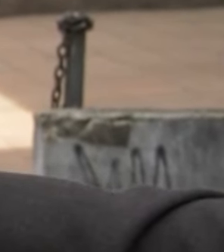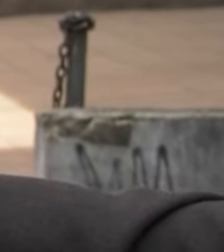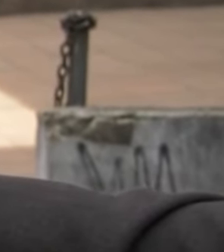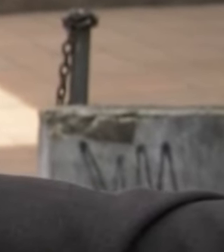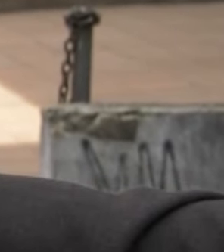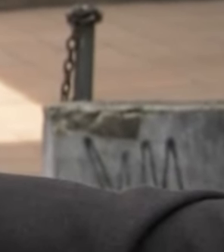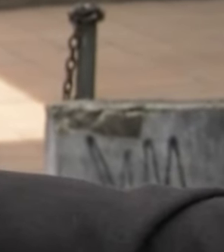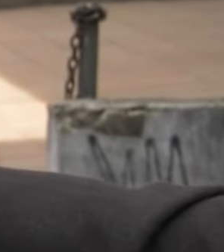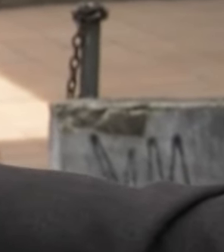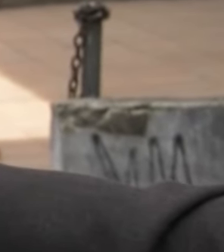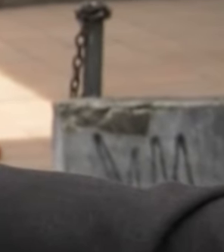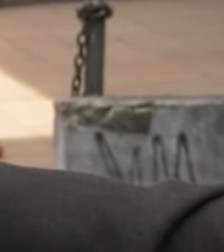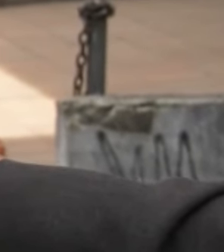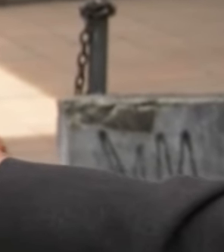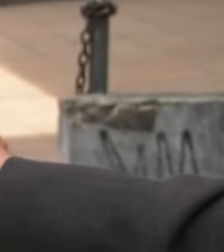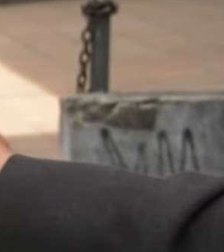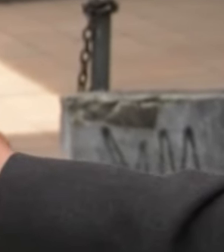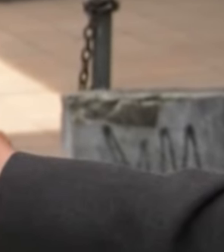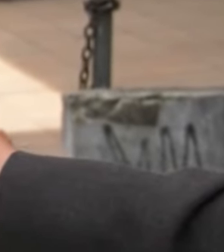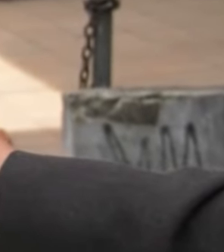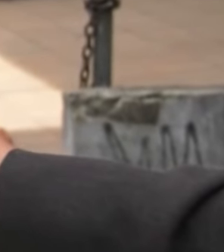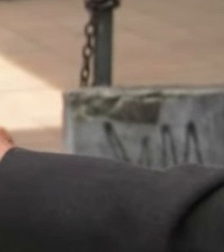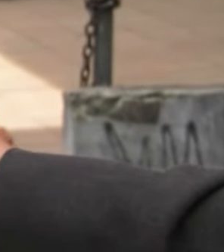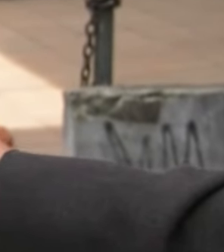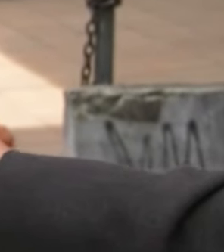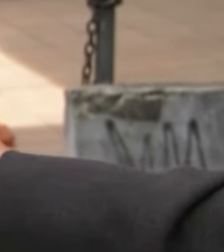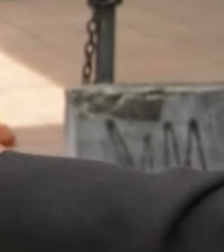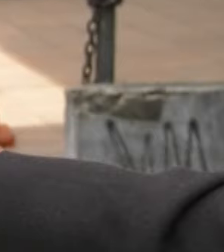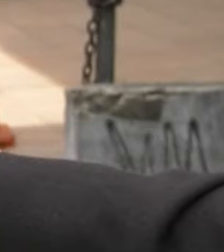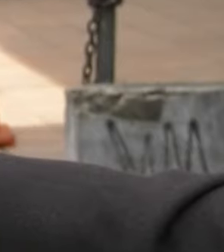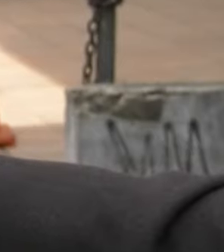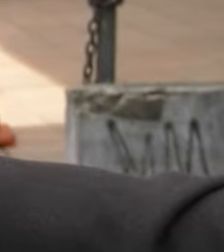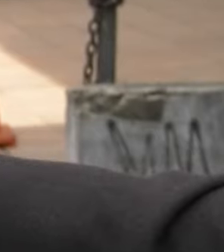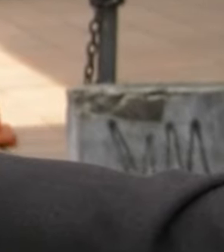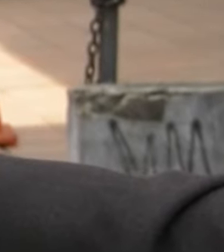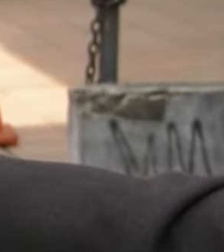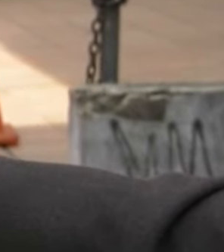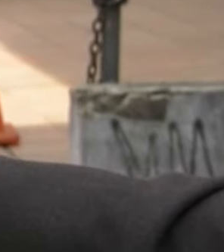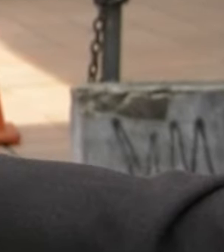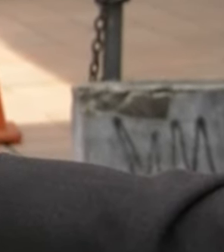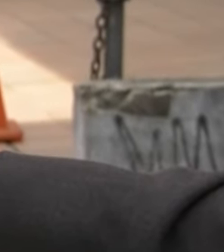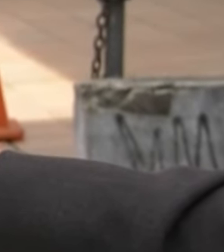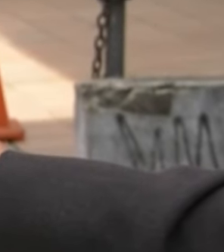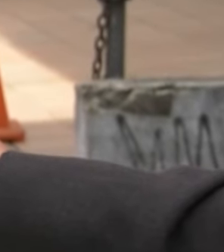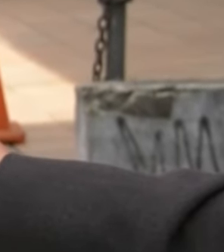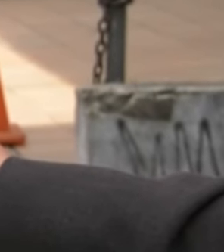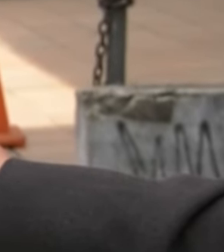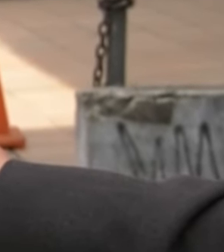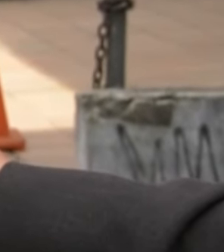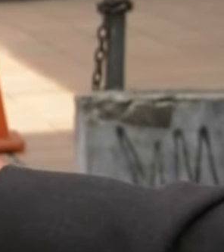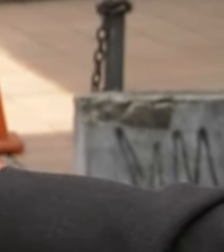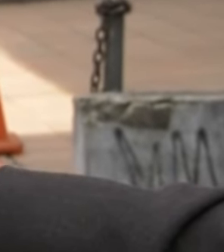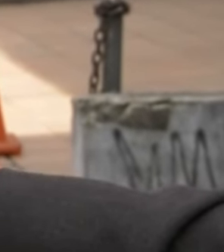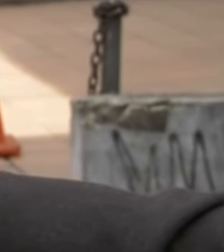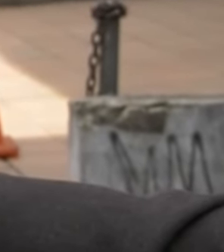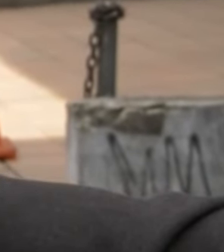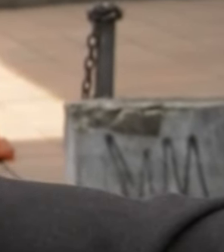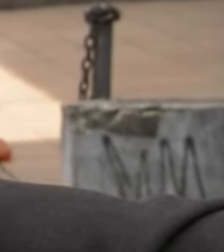sin ningún problema. Lo que pasa es que yo creo que culturalmente estamos mal enseñados porque siempre hemos contado con